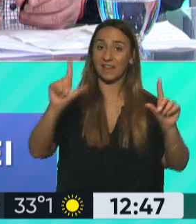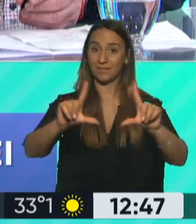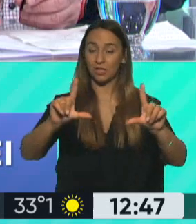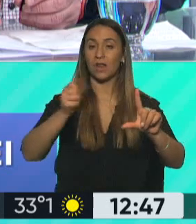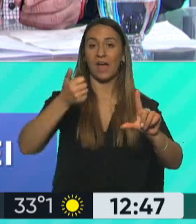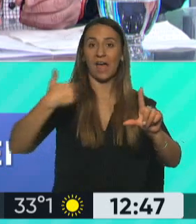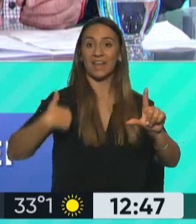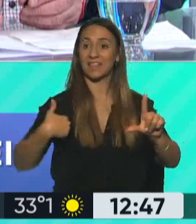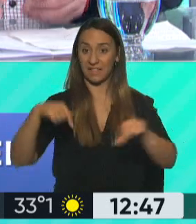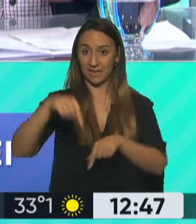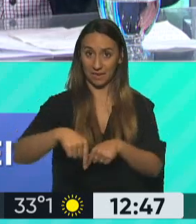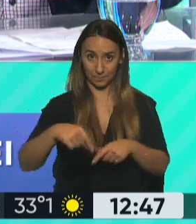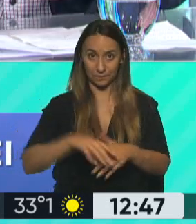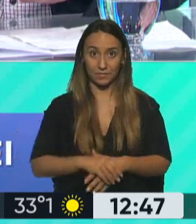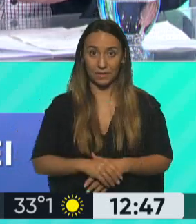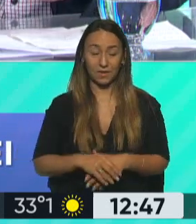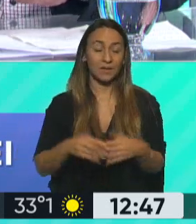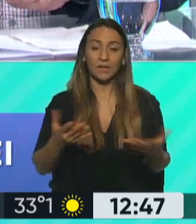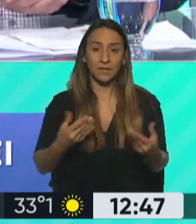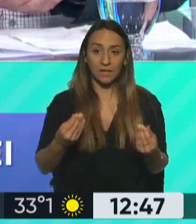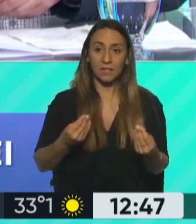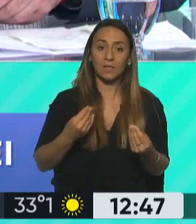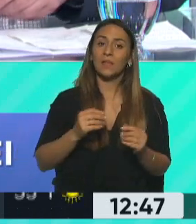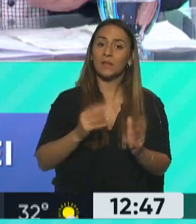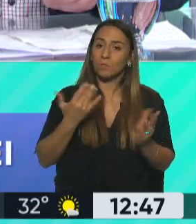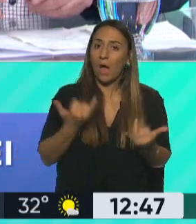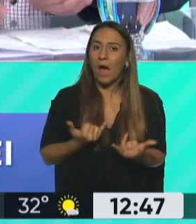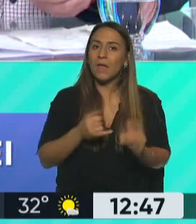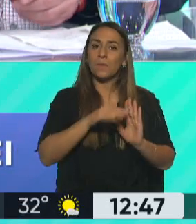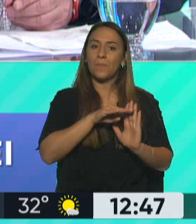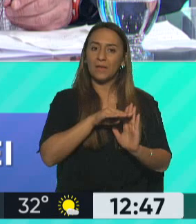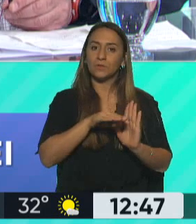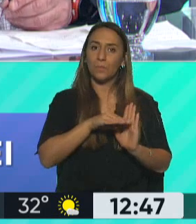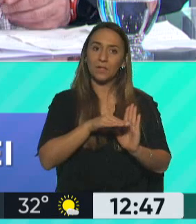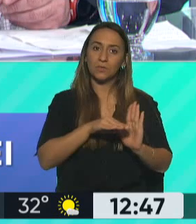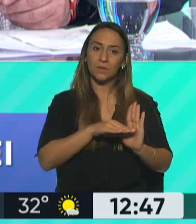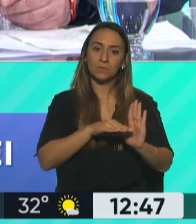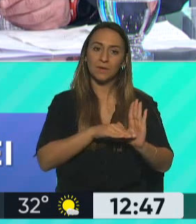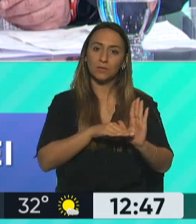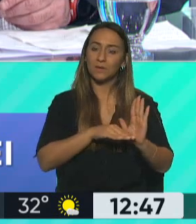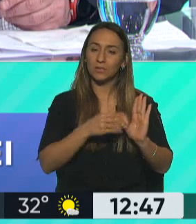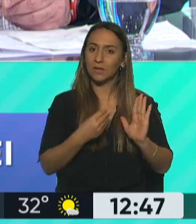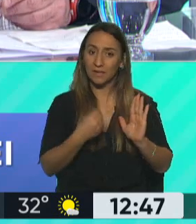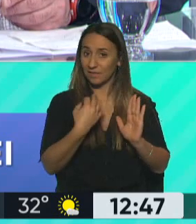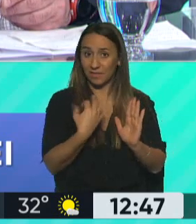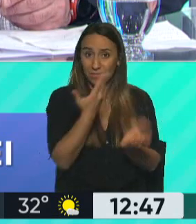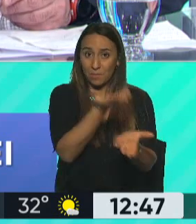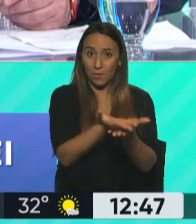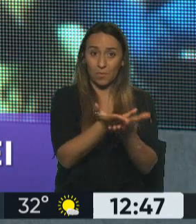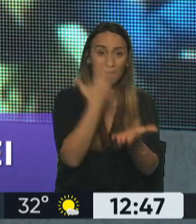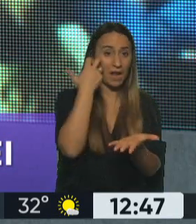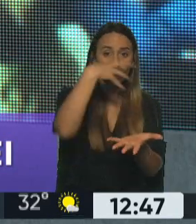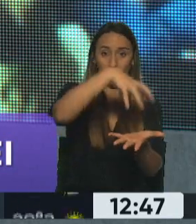Ley de Medios en la República Argentina. Es decir, que los pasos a seguir son modificaciones desde el punto de vista parlamentario. Esto significa que no